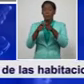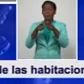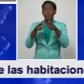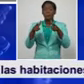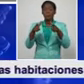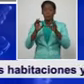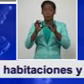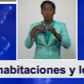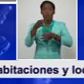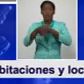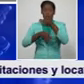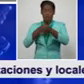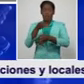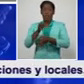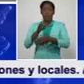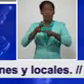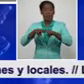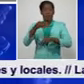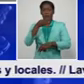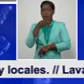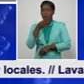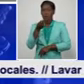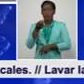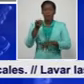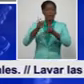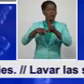dijimos: Habana Vieja, Regla, San